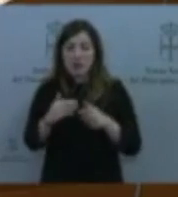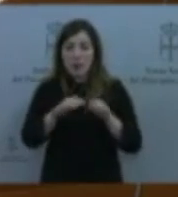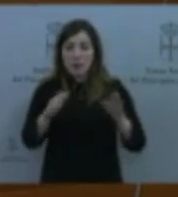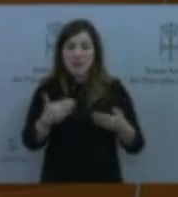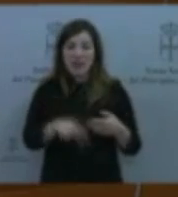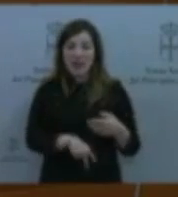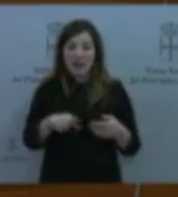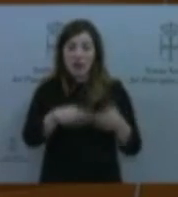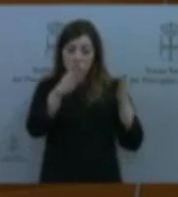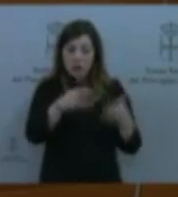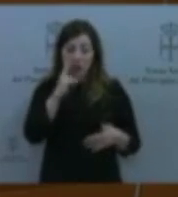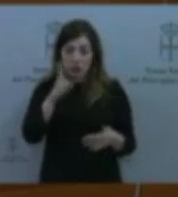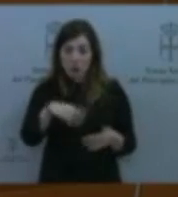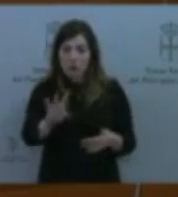reconoce